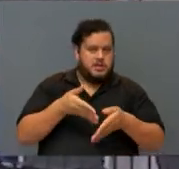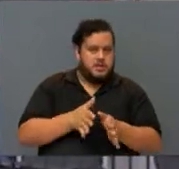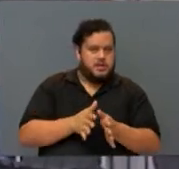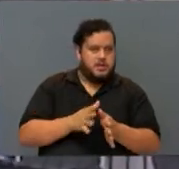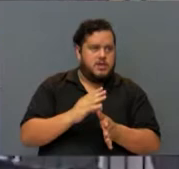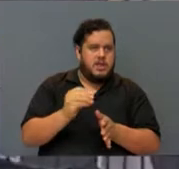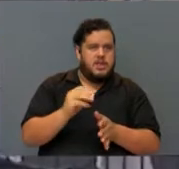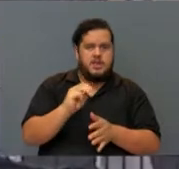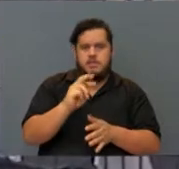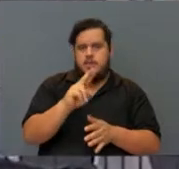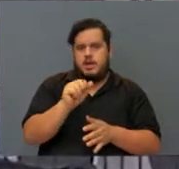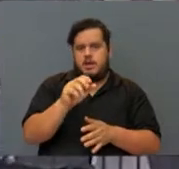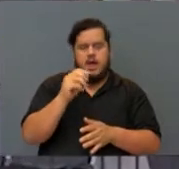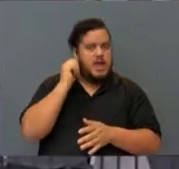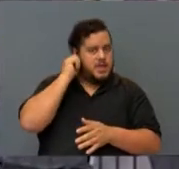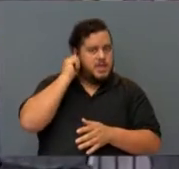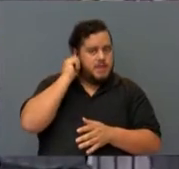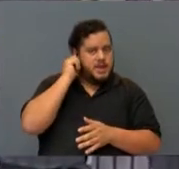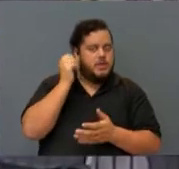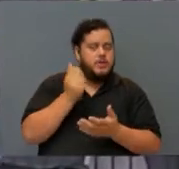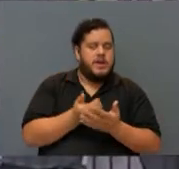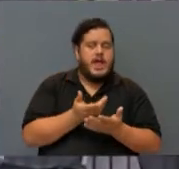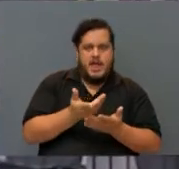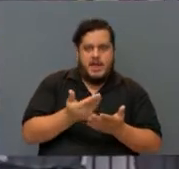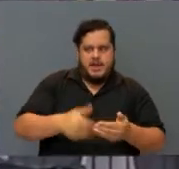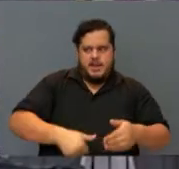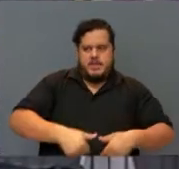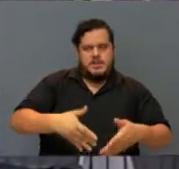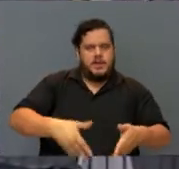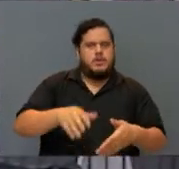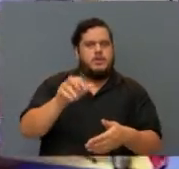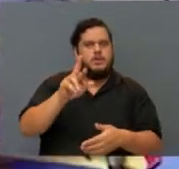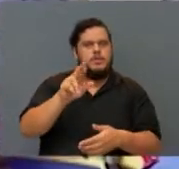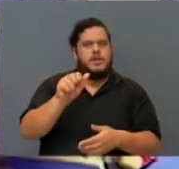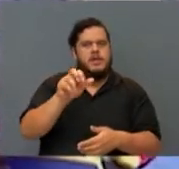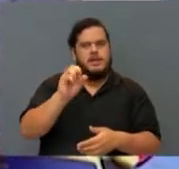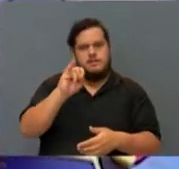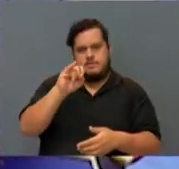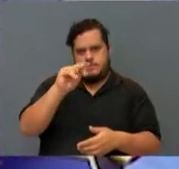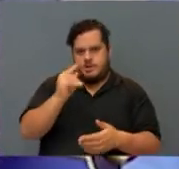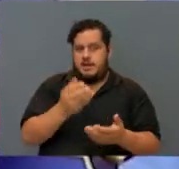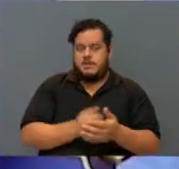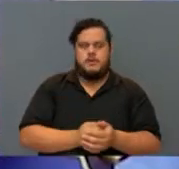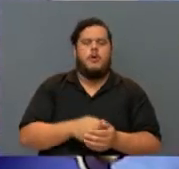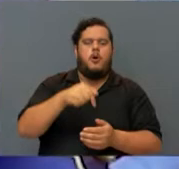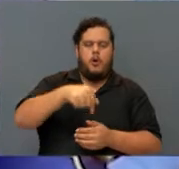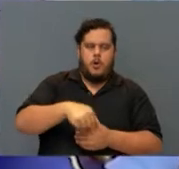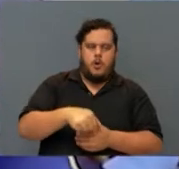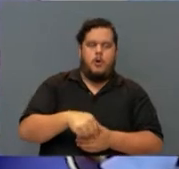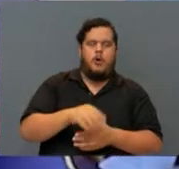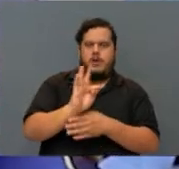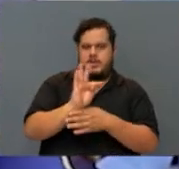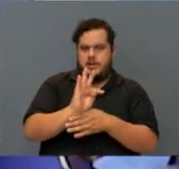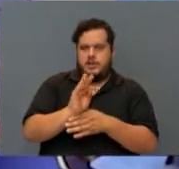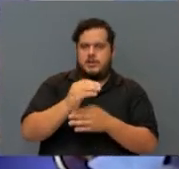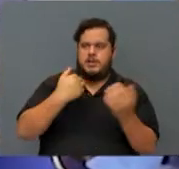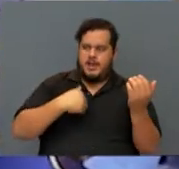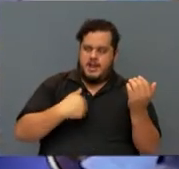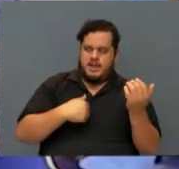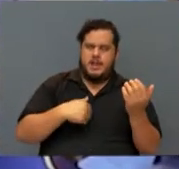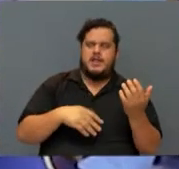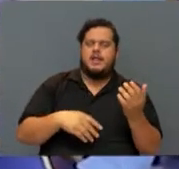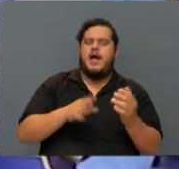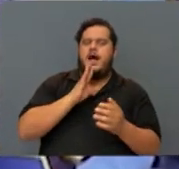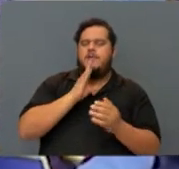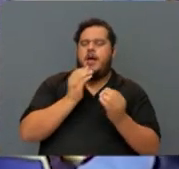maradona posiblemente estaba siendo técnico de racing hoy las televisiones argentinas hablan mucho de este tema de cómo la juventud respondió